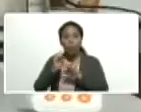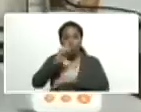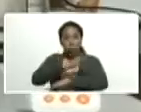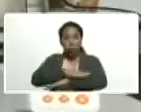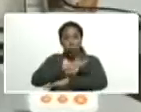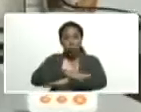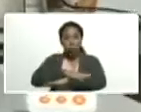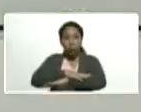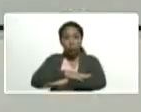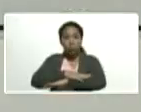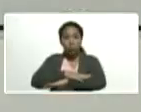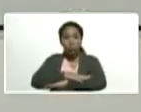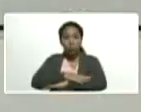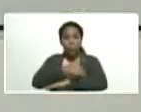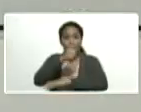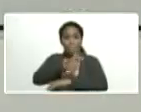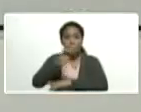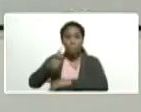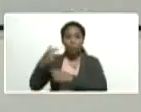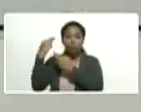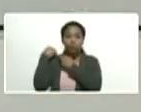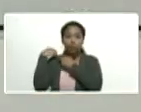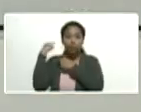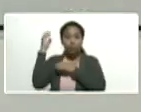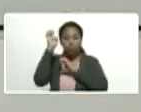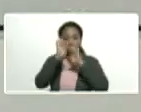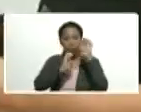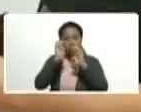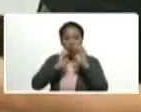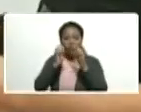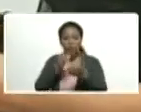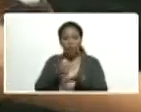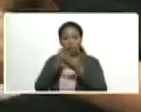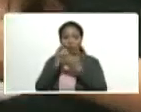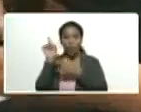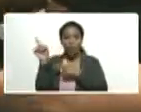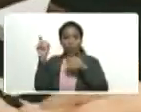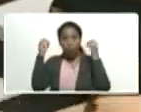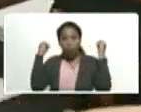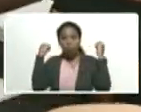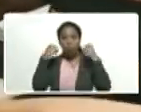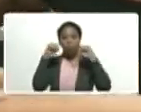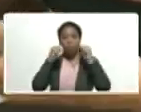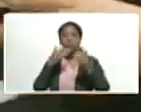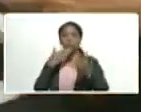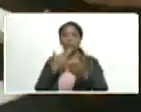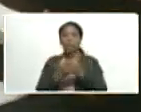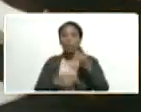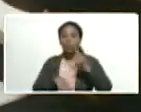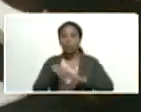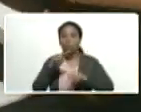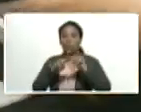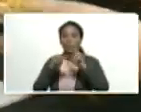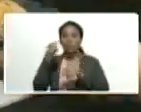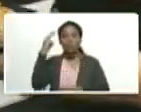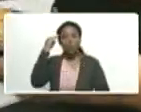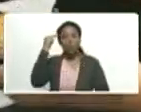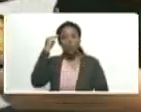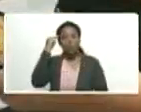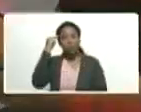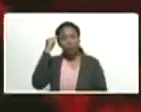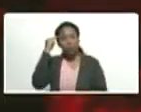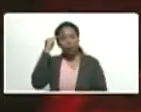de las personas responsables de esa evaluación del café. Es una práctica que permite construir la memoria sensorial y, como